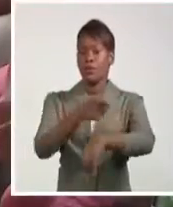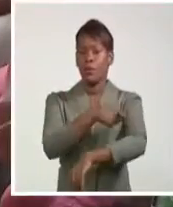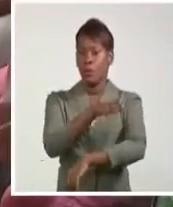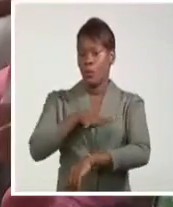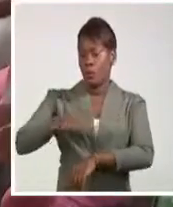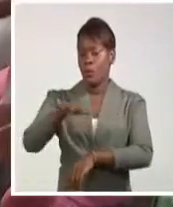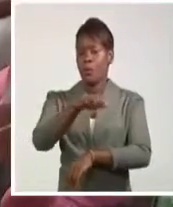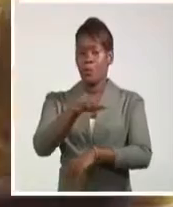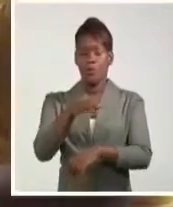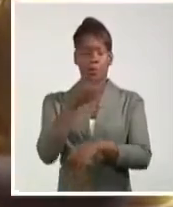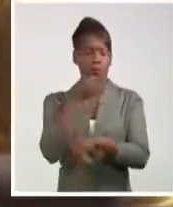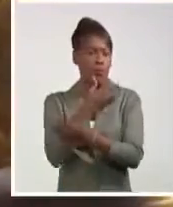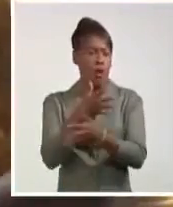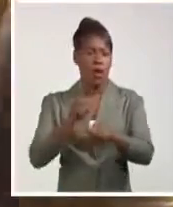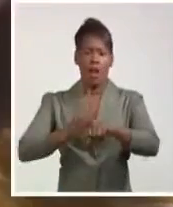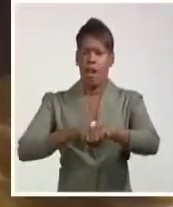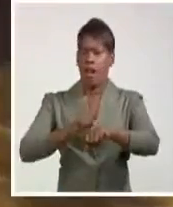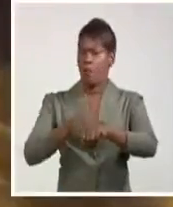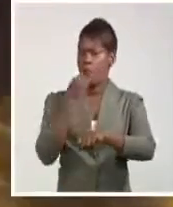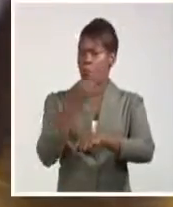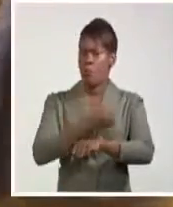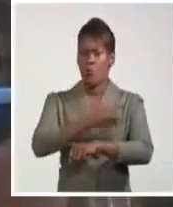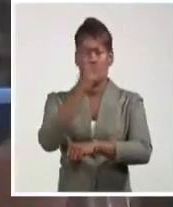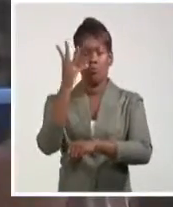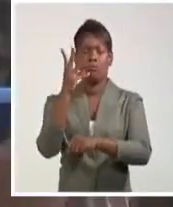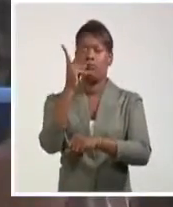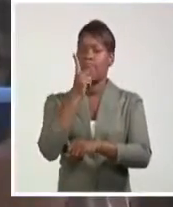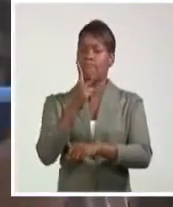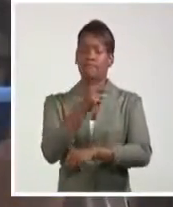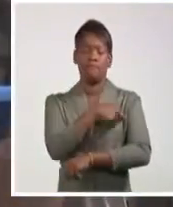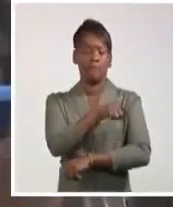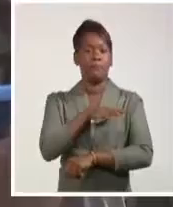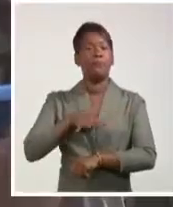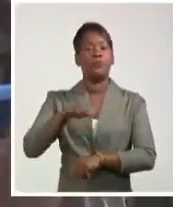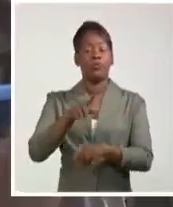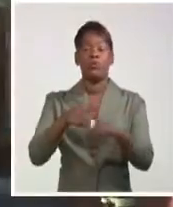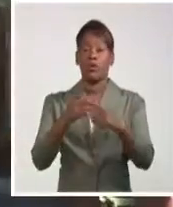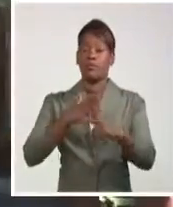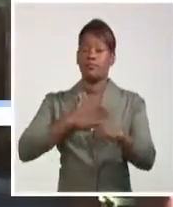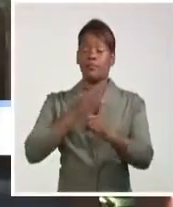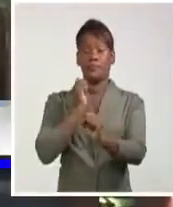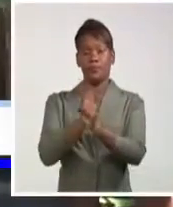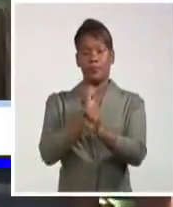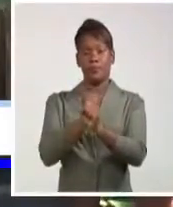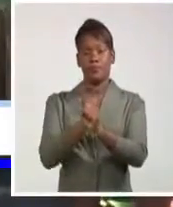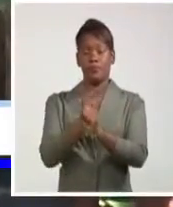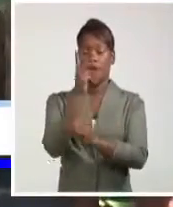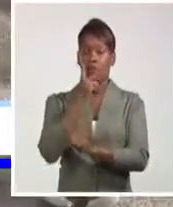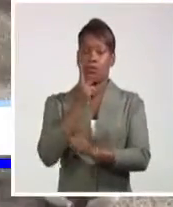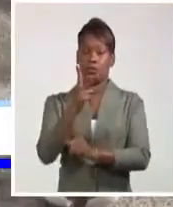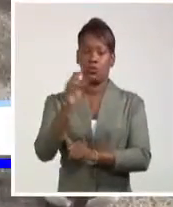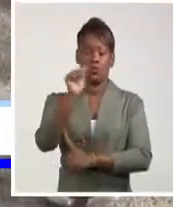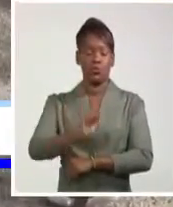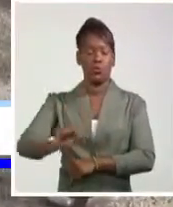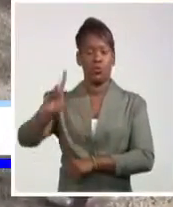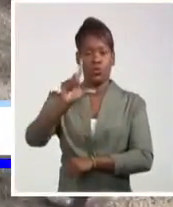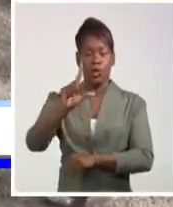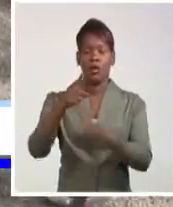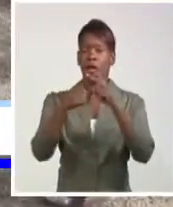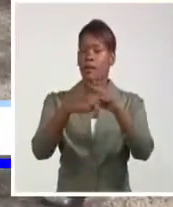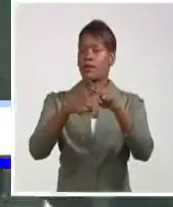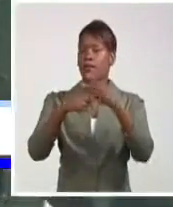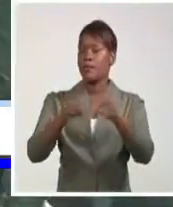cualquier tipo que sea el problema, como suyo. Y a través del trabajo comunitario integrado, se da solución